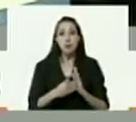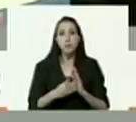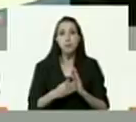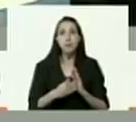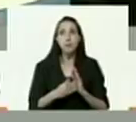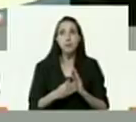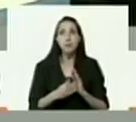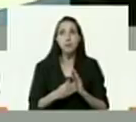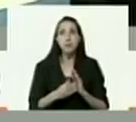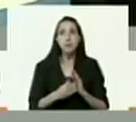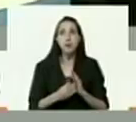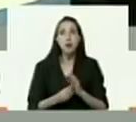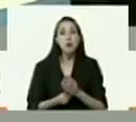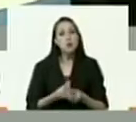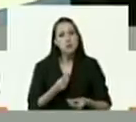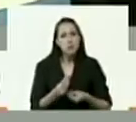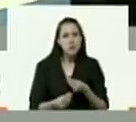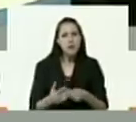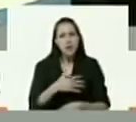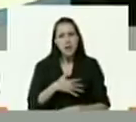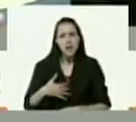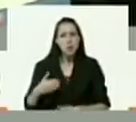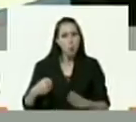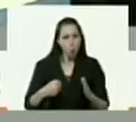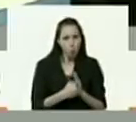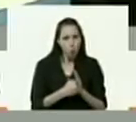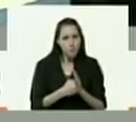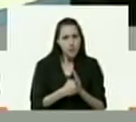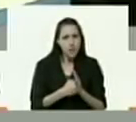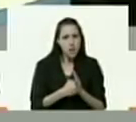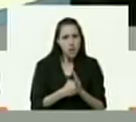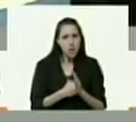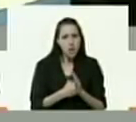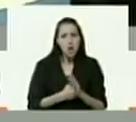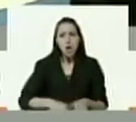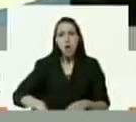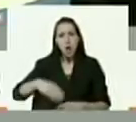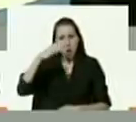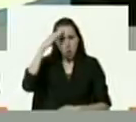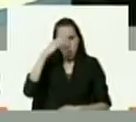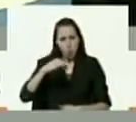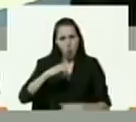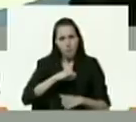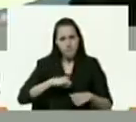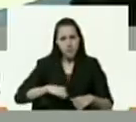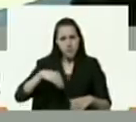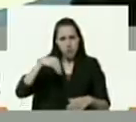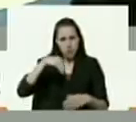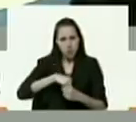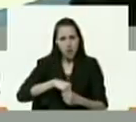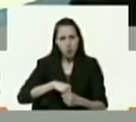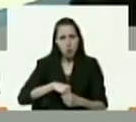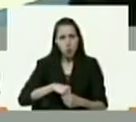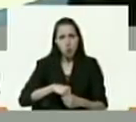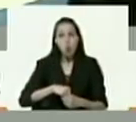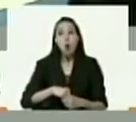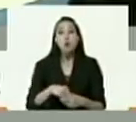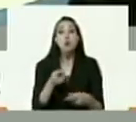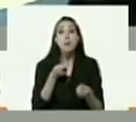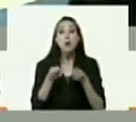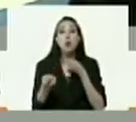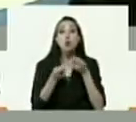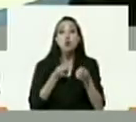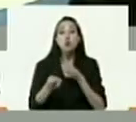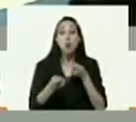Si lo hubiesen querido, un golpe, una agresión militar interna, un golpe militar, se ha podido controlar por vía